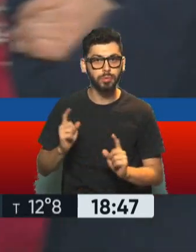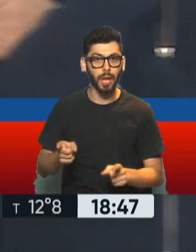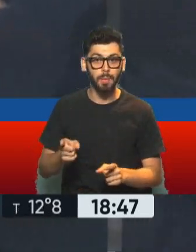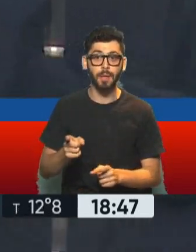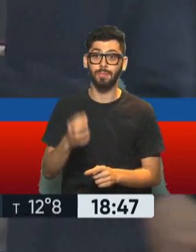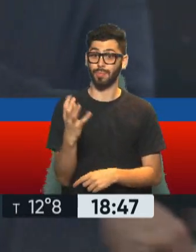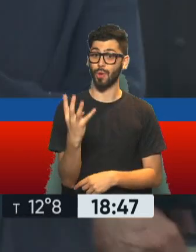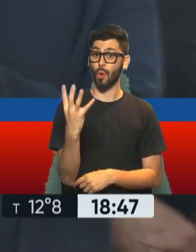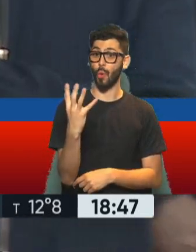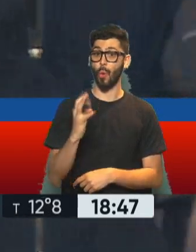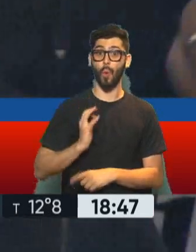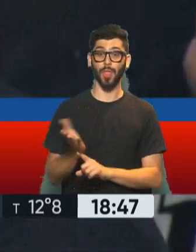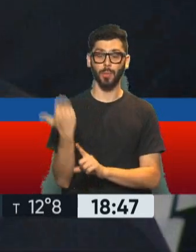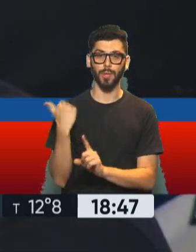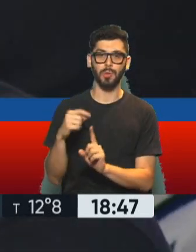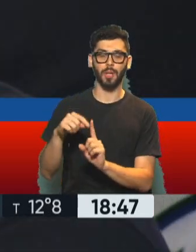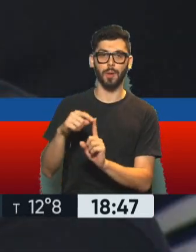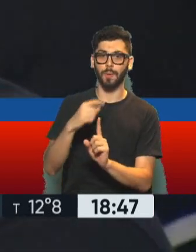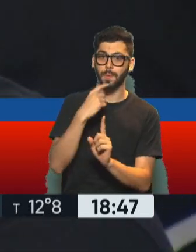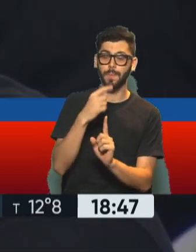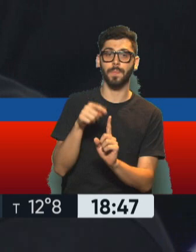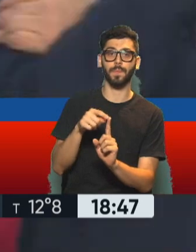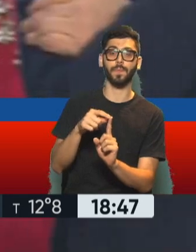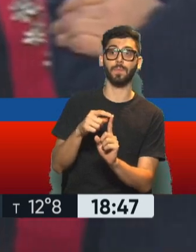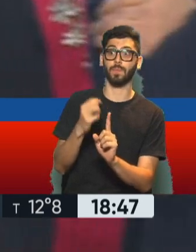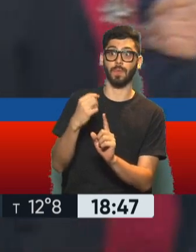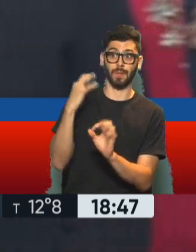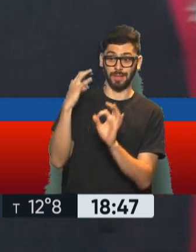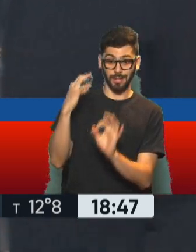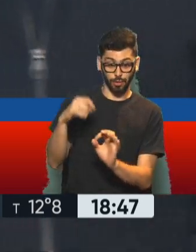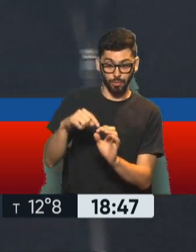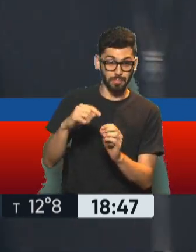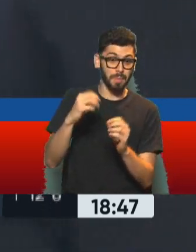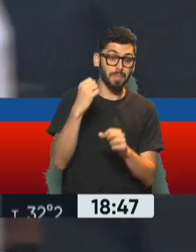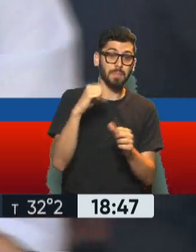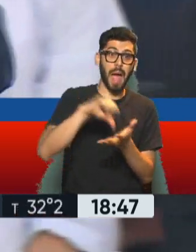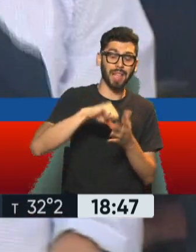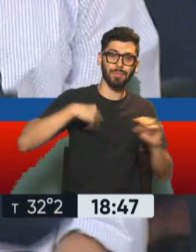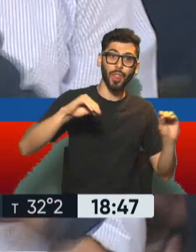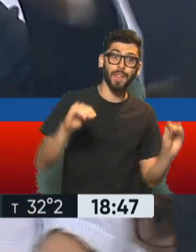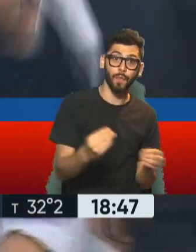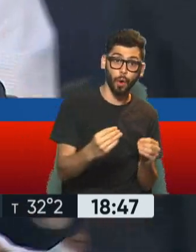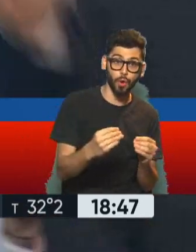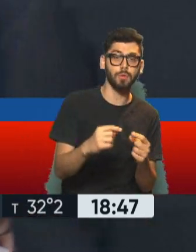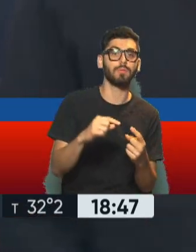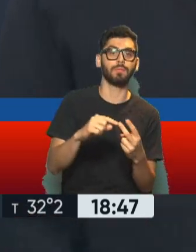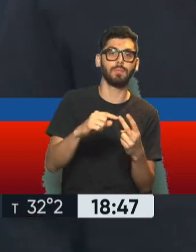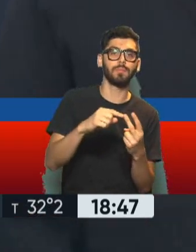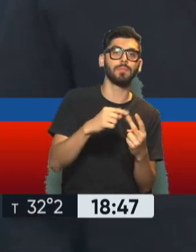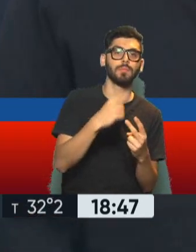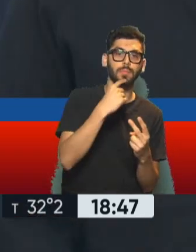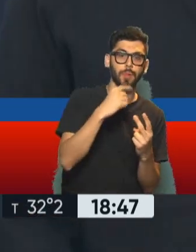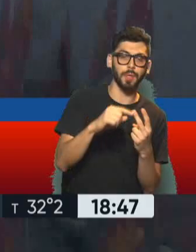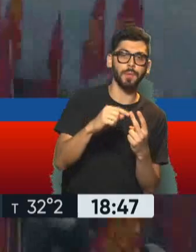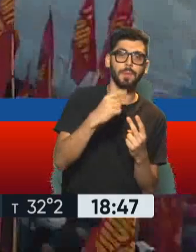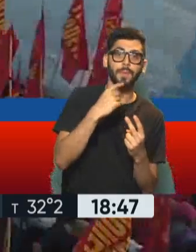4 años que precedieron a nuestra llegada. Y el país estaba en default, como la Argentina estaba en default el día